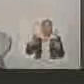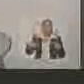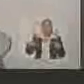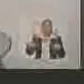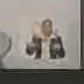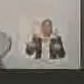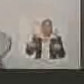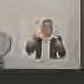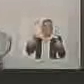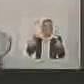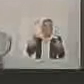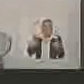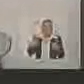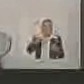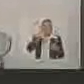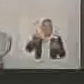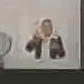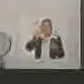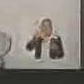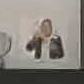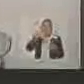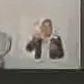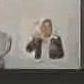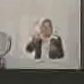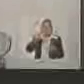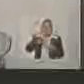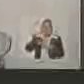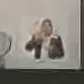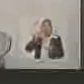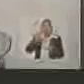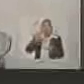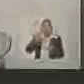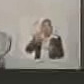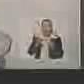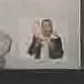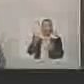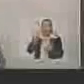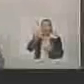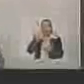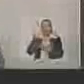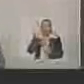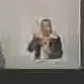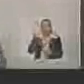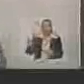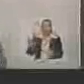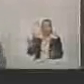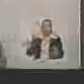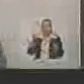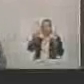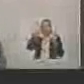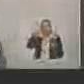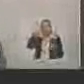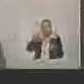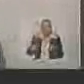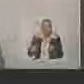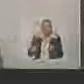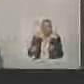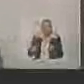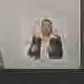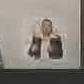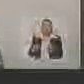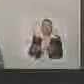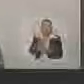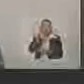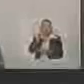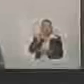San Pedro de los Pinos, como Narvarte, que son las colonias más afectadas, puedan recobrar su tranquilidad por medio de